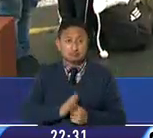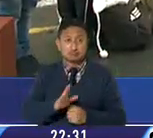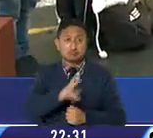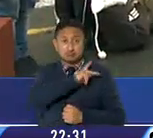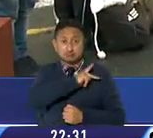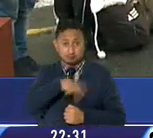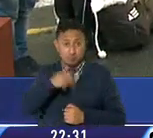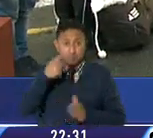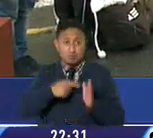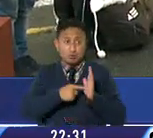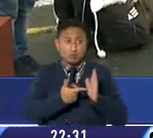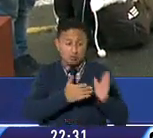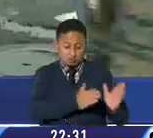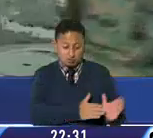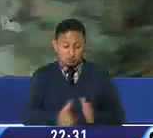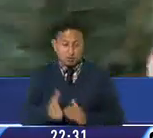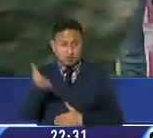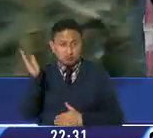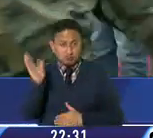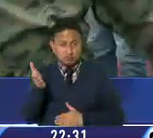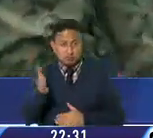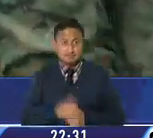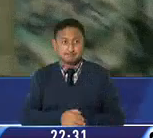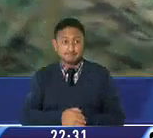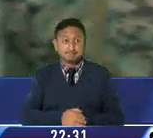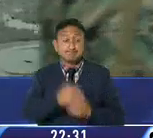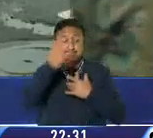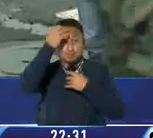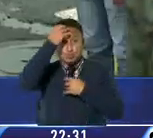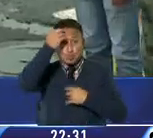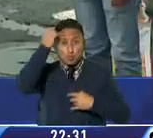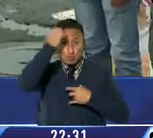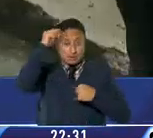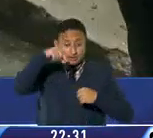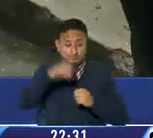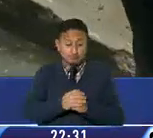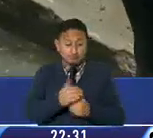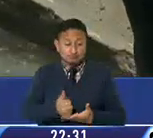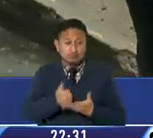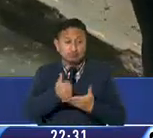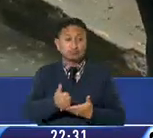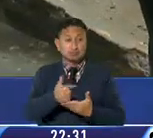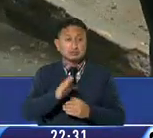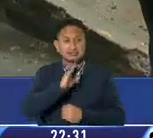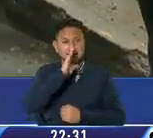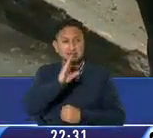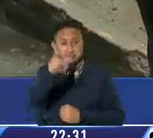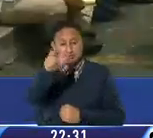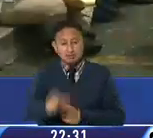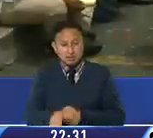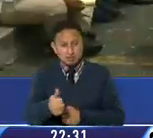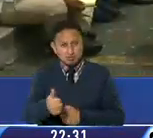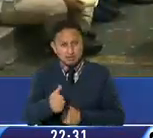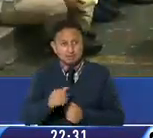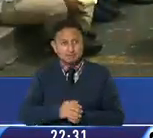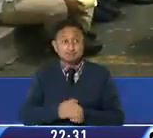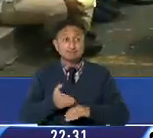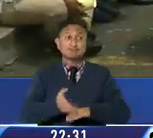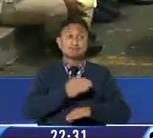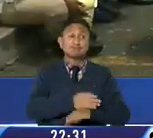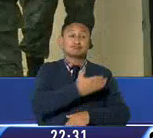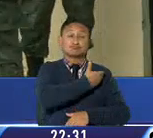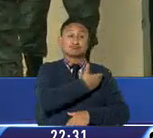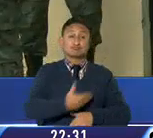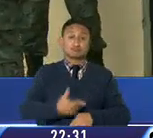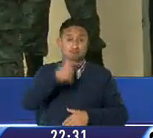ejemplo, el orden y la disciplina, valores que van a permitir entregar a la sociedad siempre un mejor ciudadano. Días atrás, el presidente de la